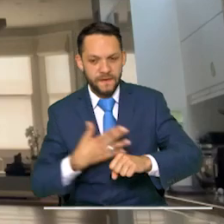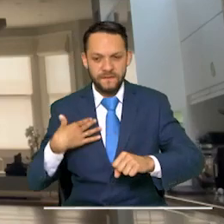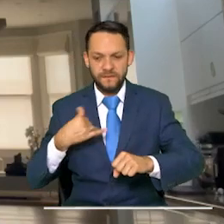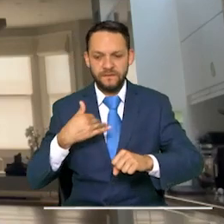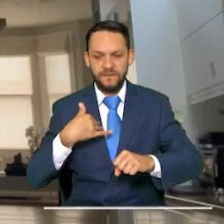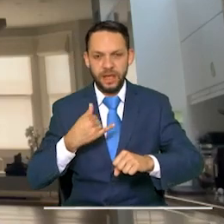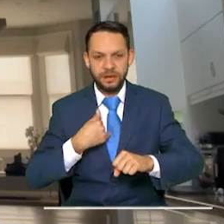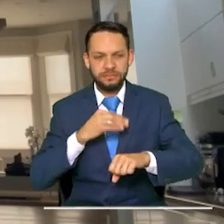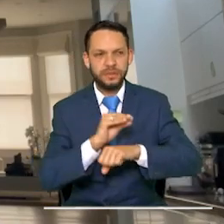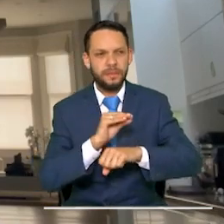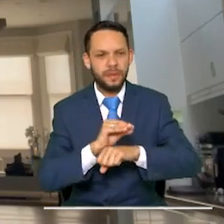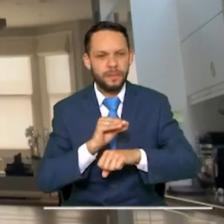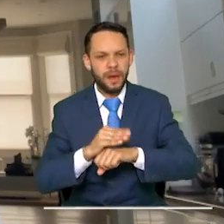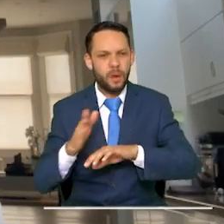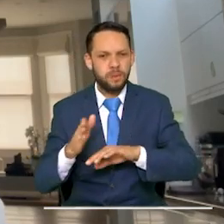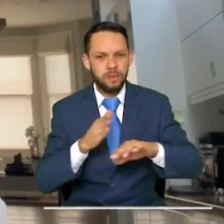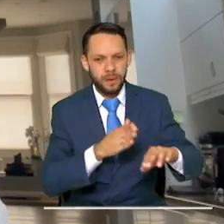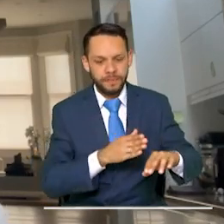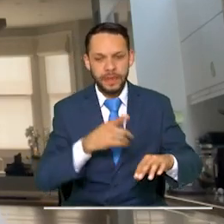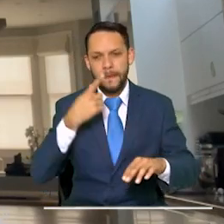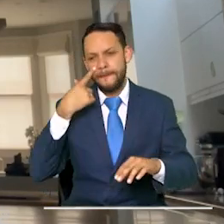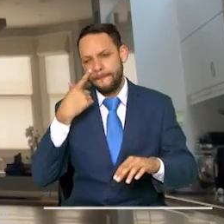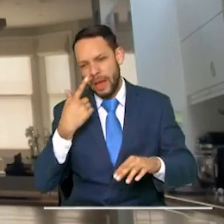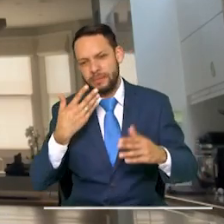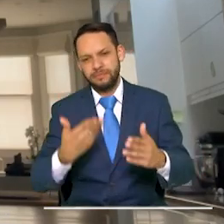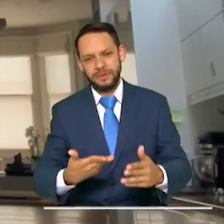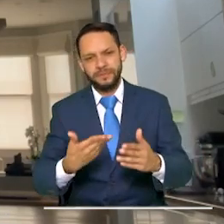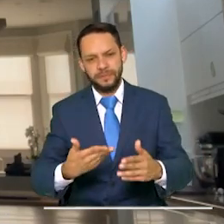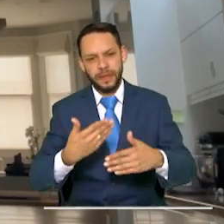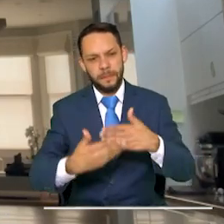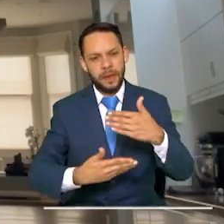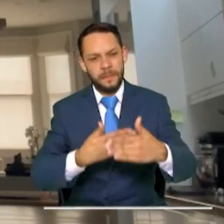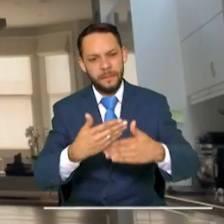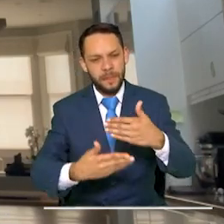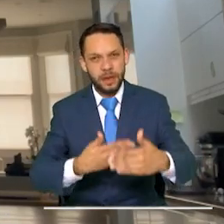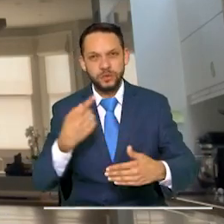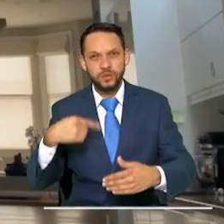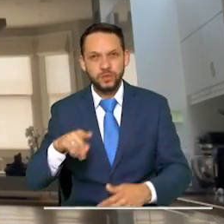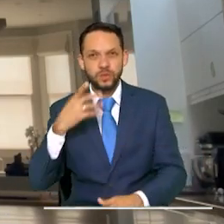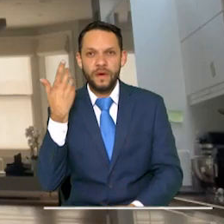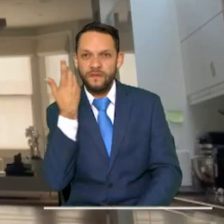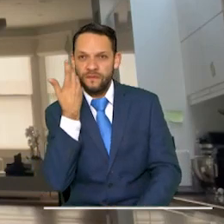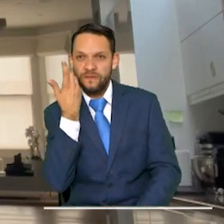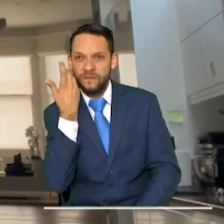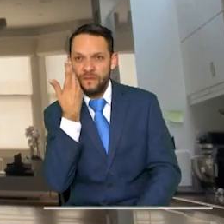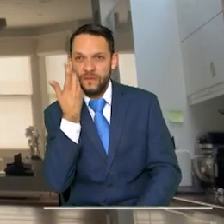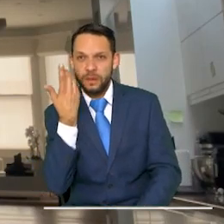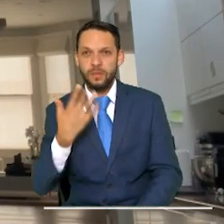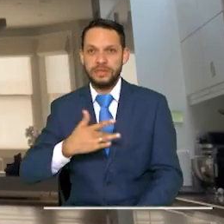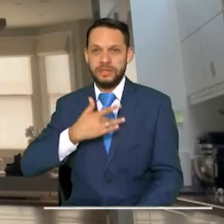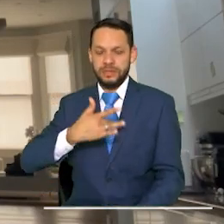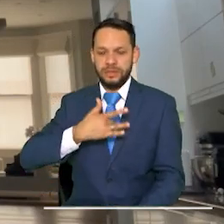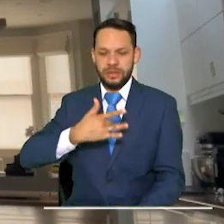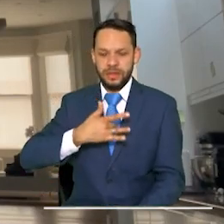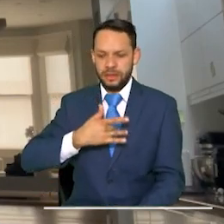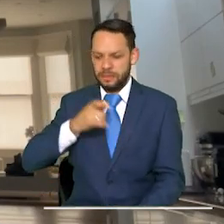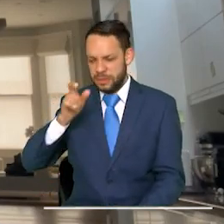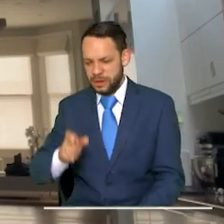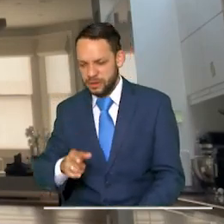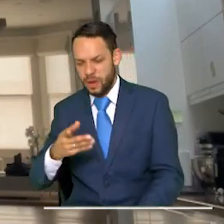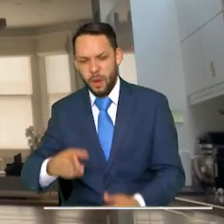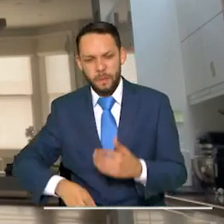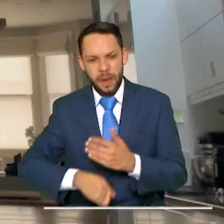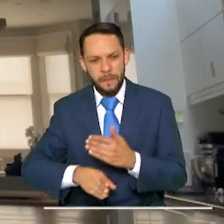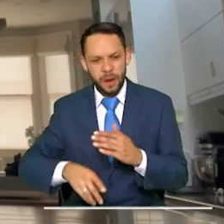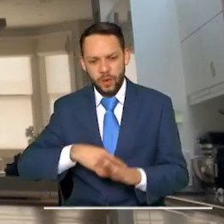felicidad, de que estén pasando por una enfermedad, de que estén pasando por un proceso emocional fuerte. Todo esto